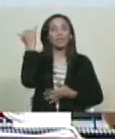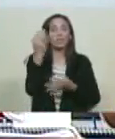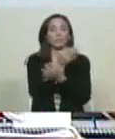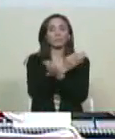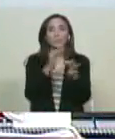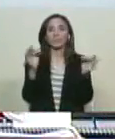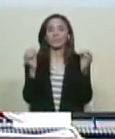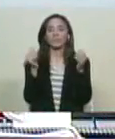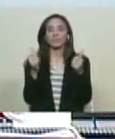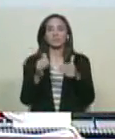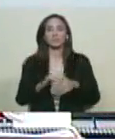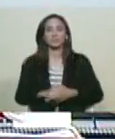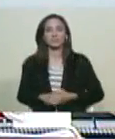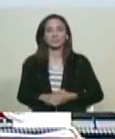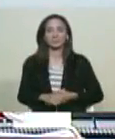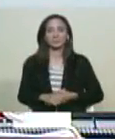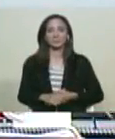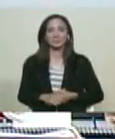decir algo.